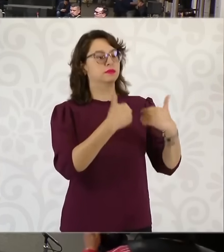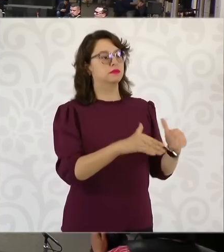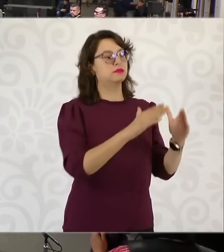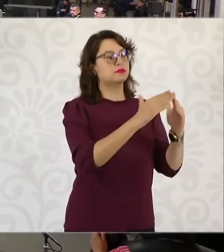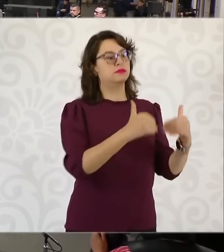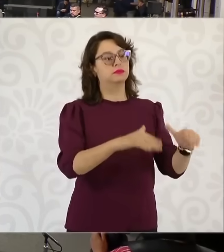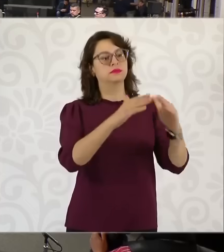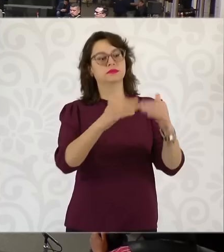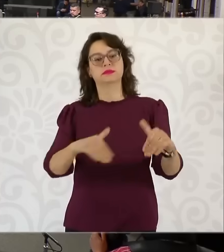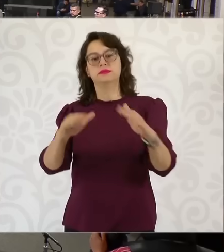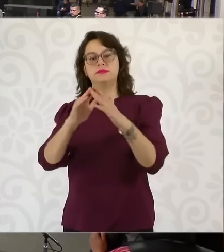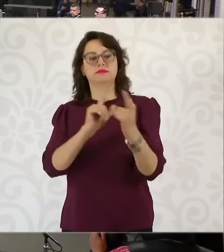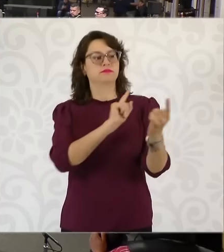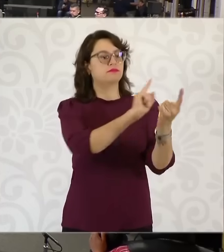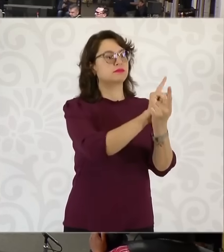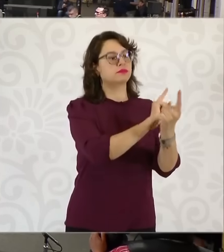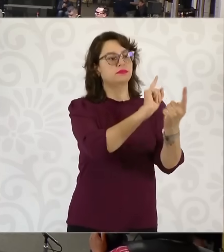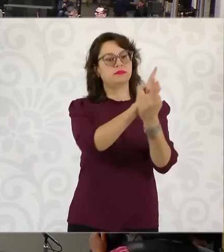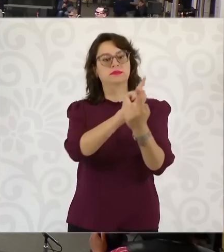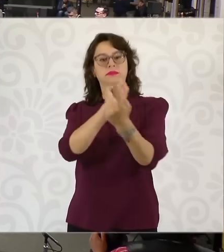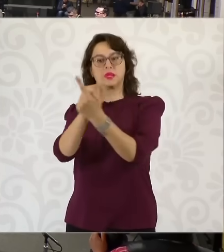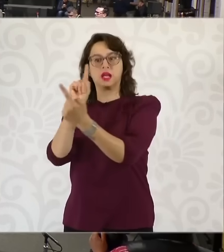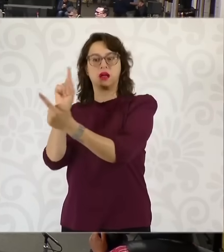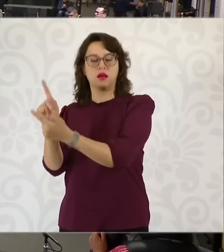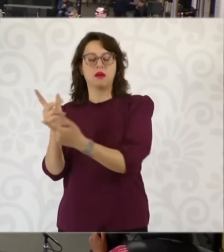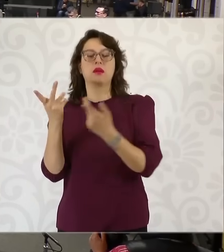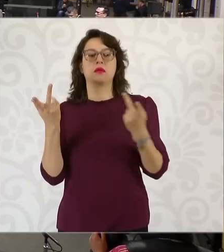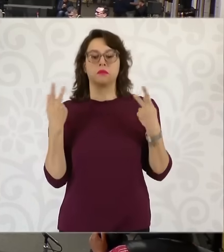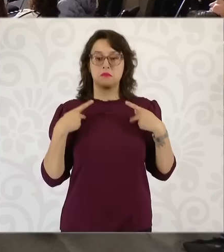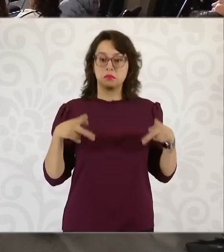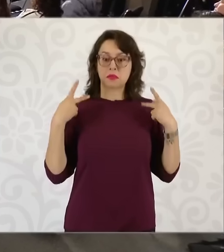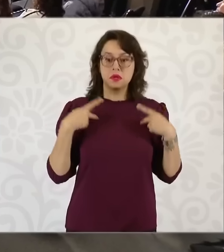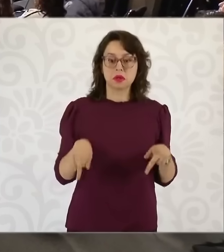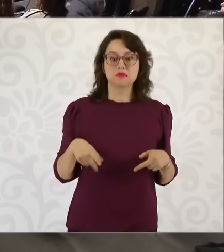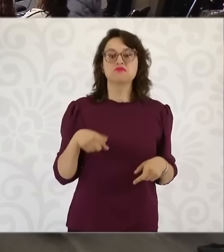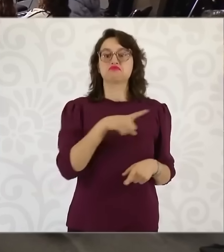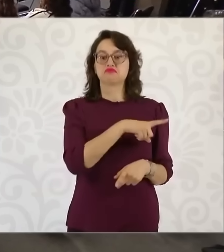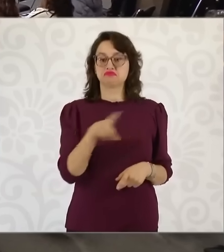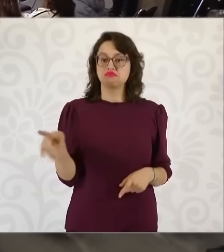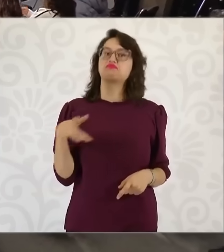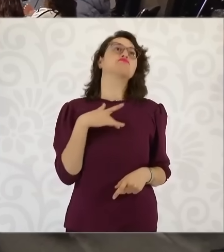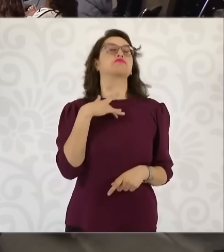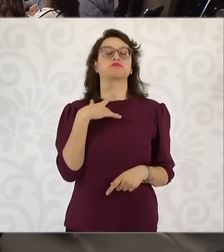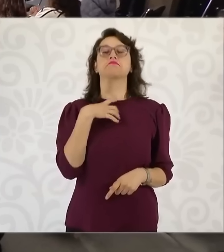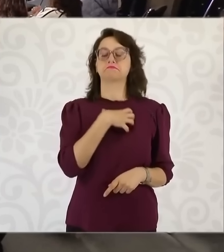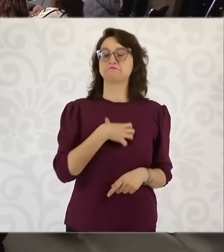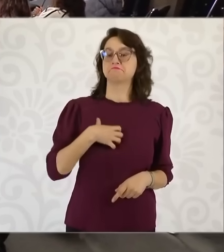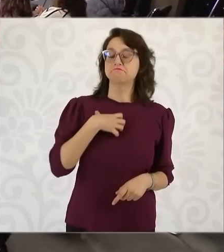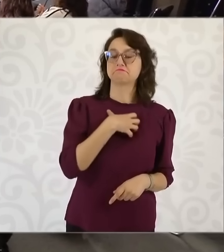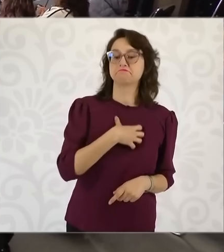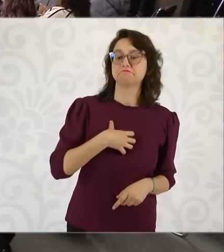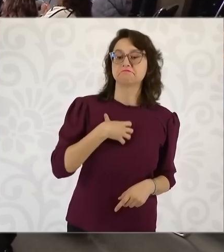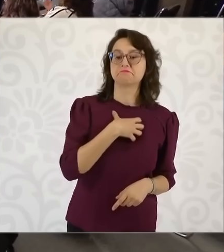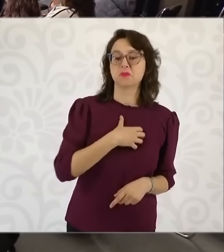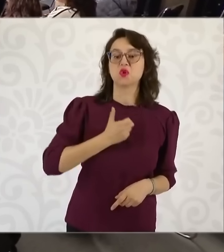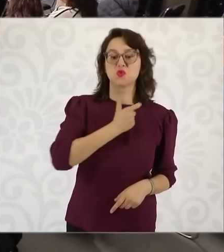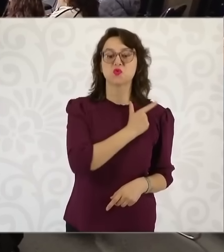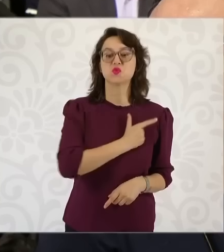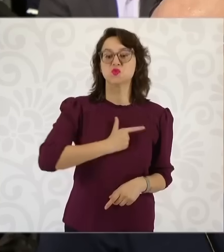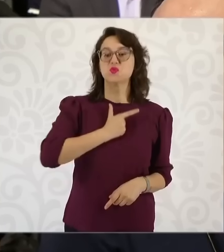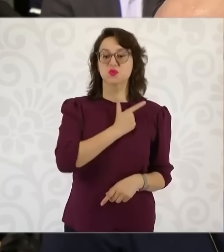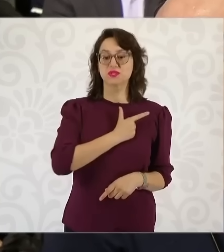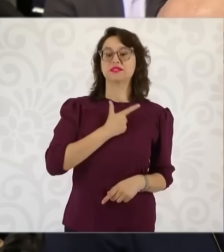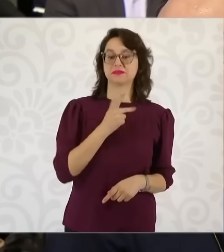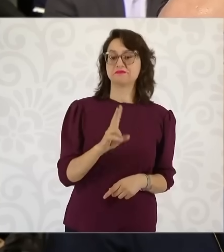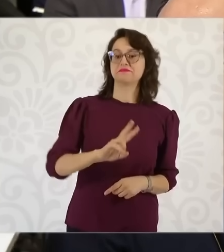testigos precisamente de personas que han visitado, que están contentas, que sí, ciertamente confirmamos esto